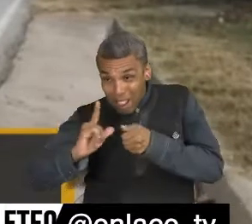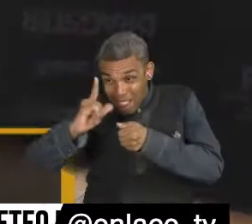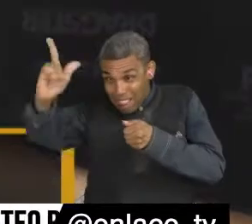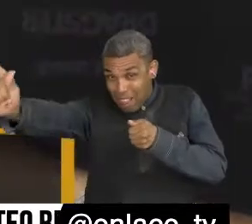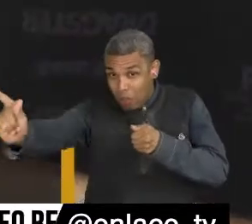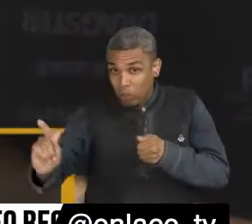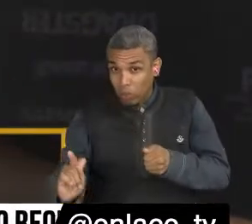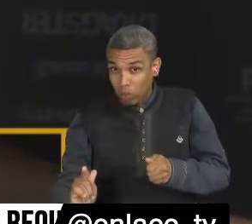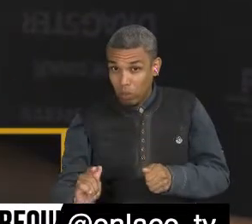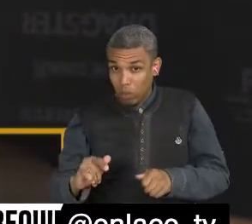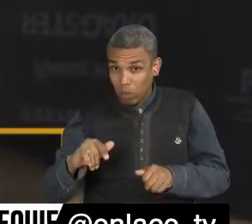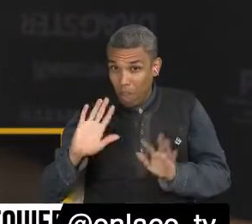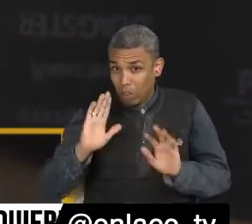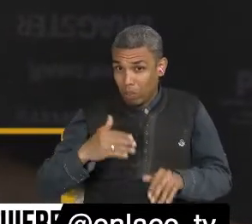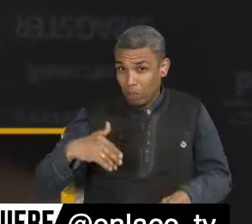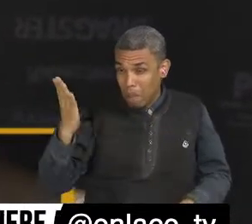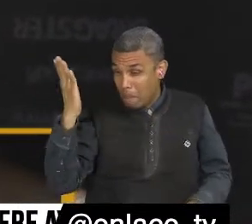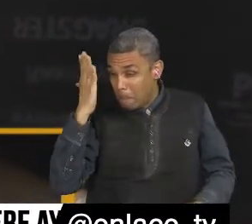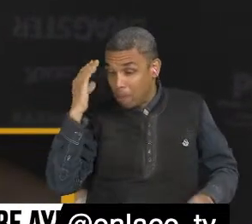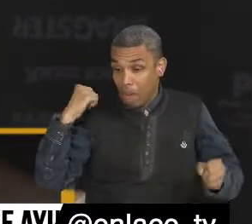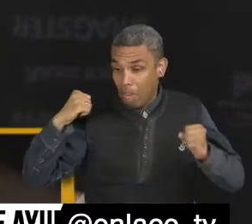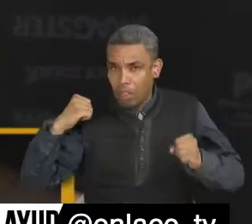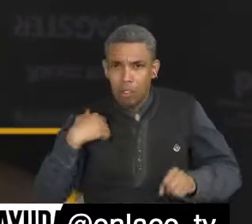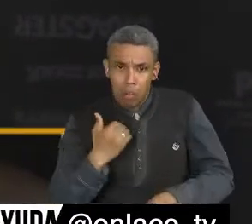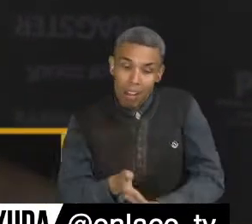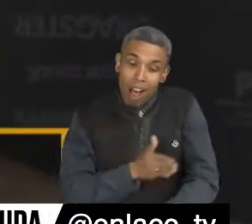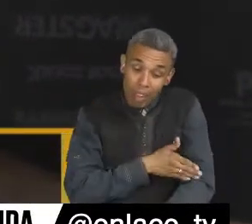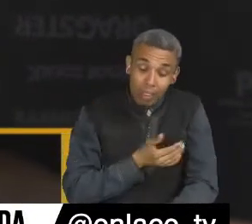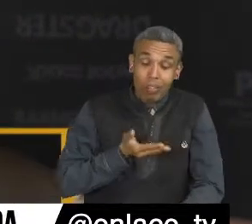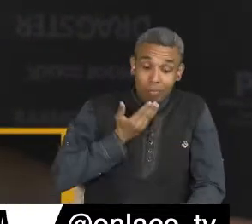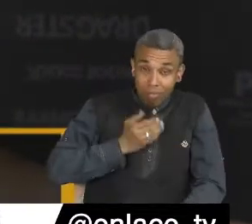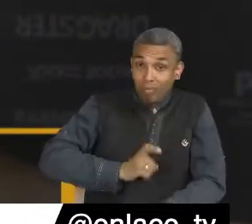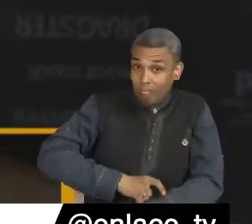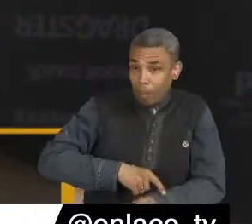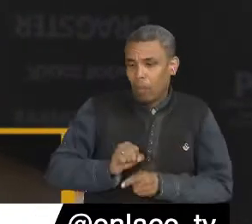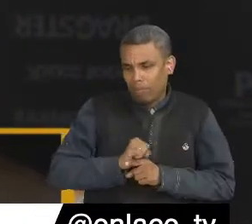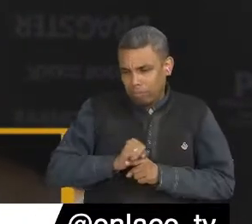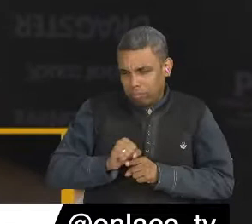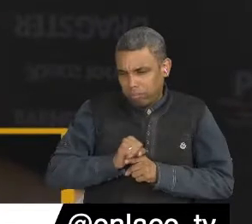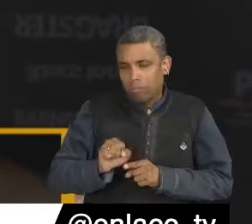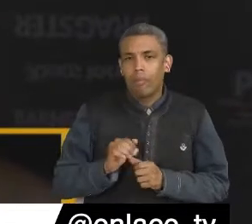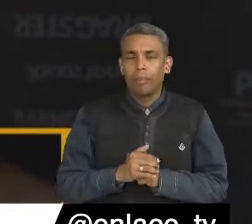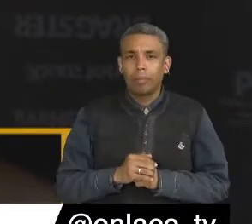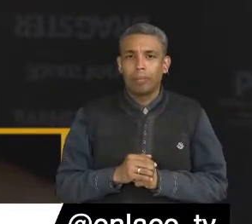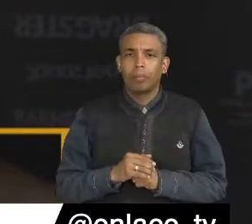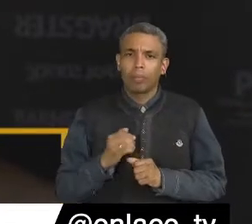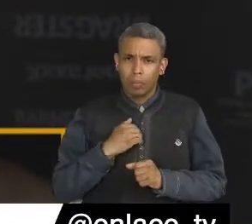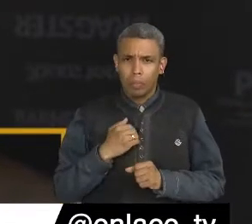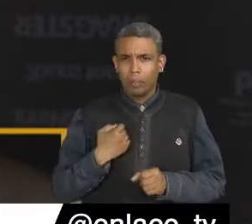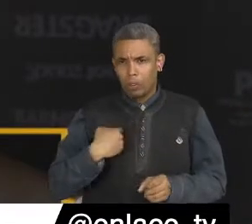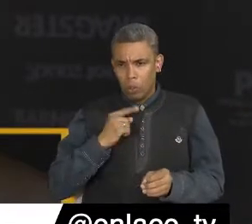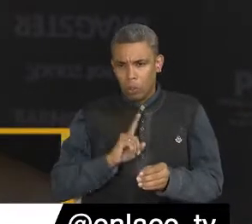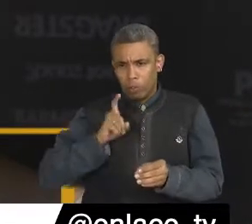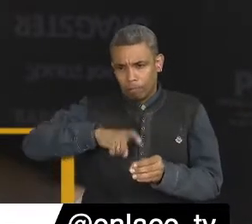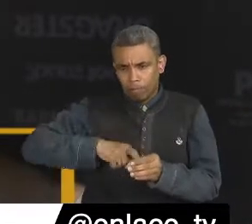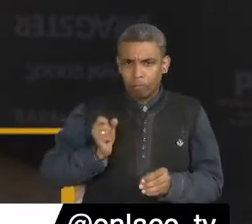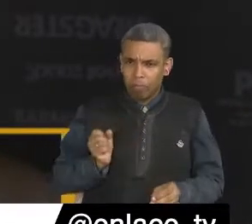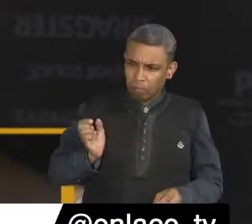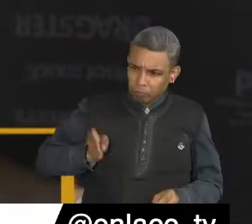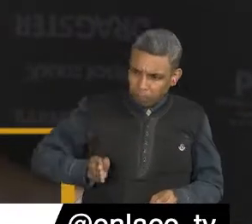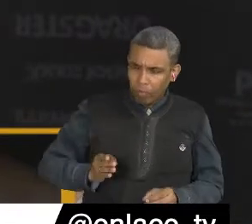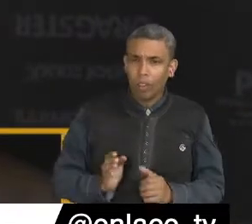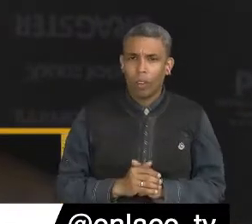máxima expectativa, gracias al Club Deportivo Yariguíes, he podido experimentar en este tema del ciclismo y el